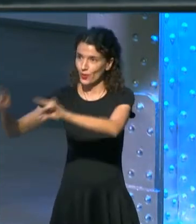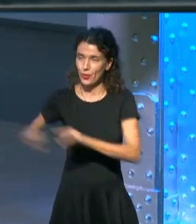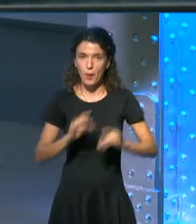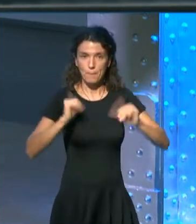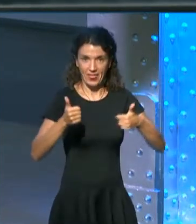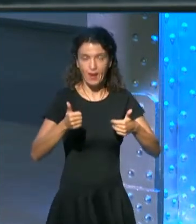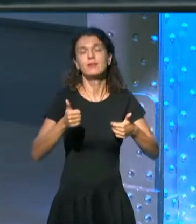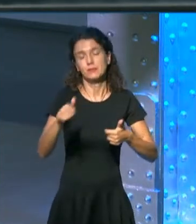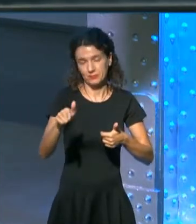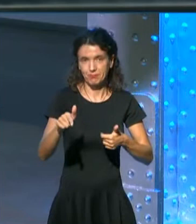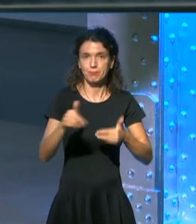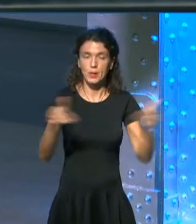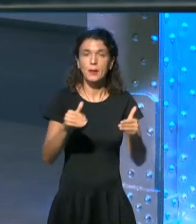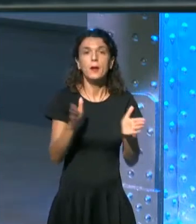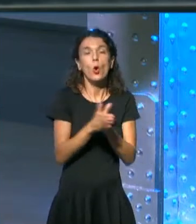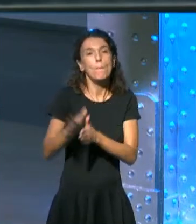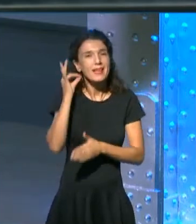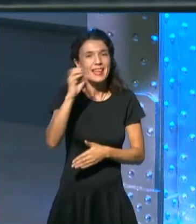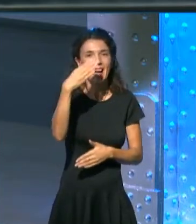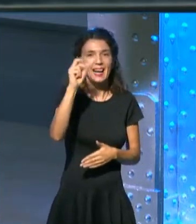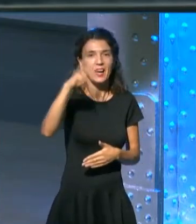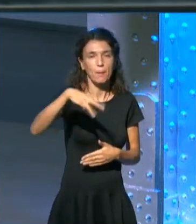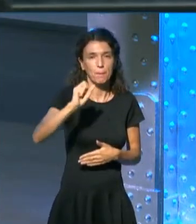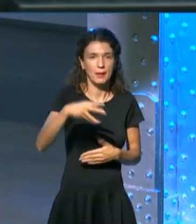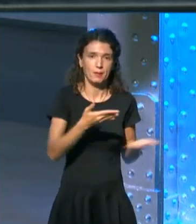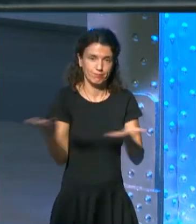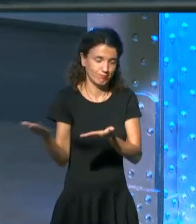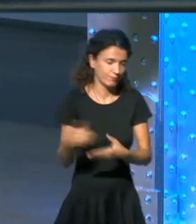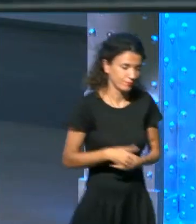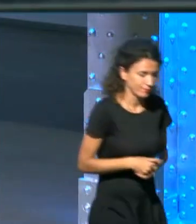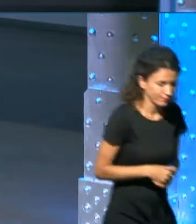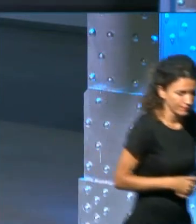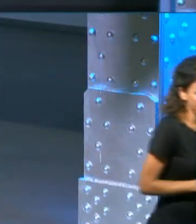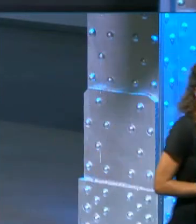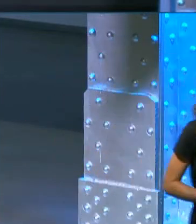terreno que domina perfectamente mi compañera Carmen. Muchas gracias.